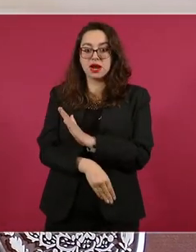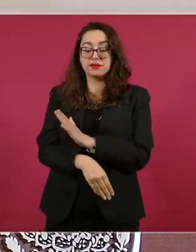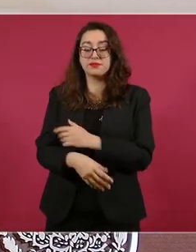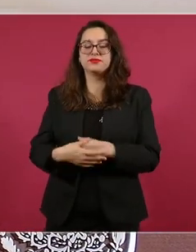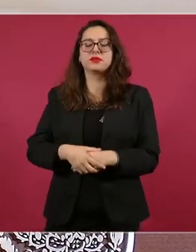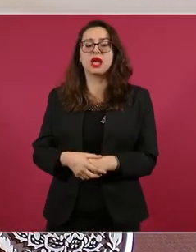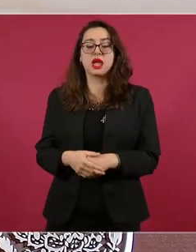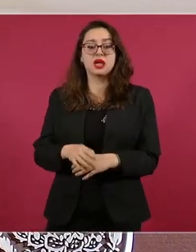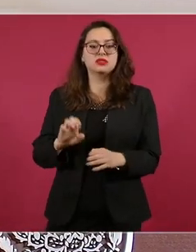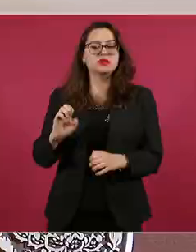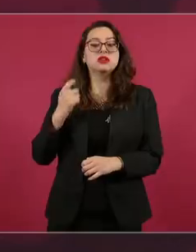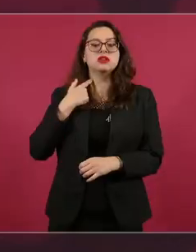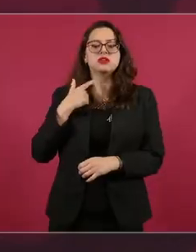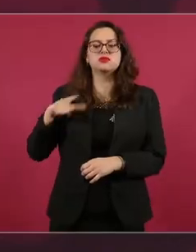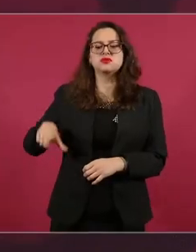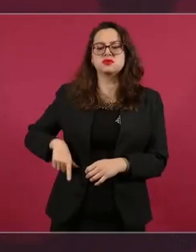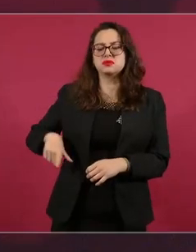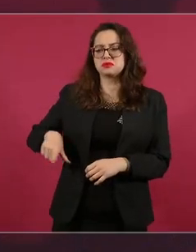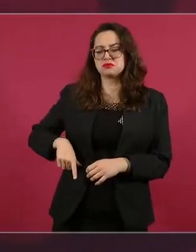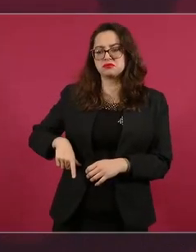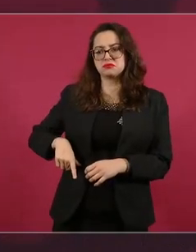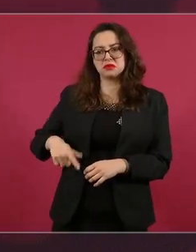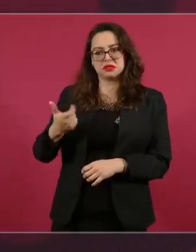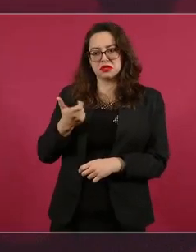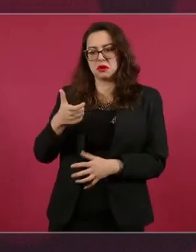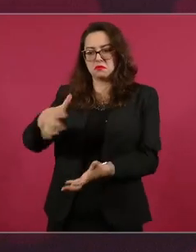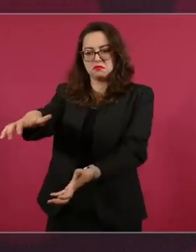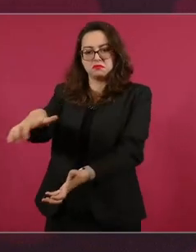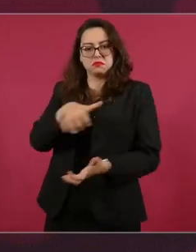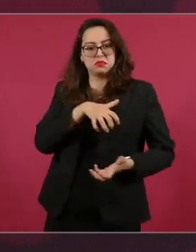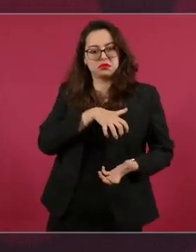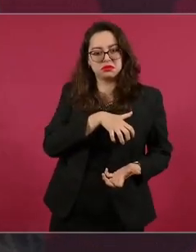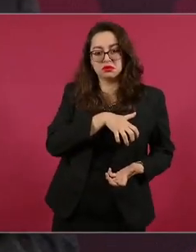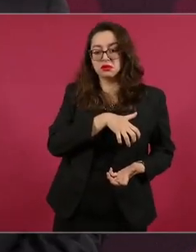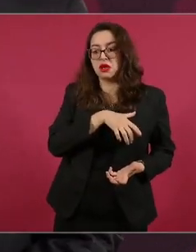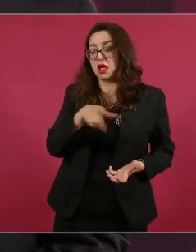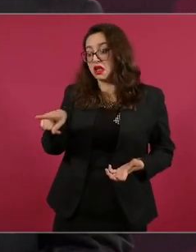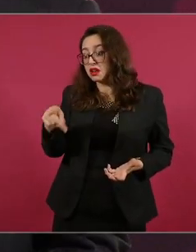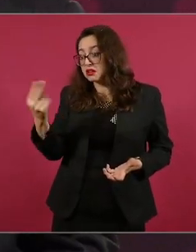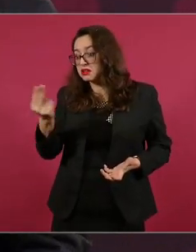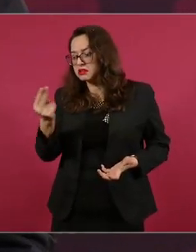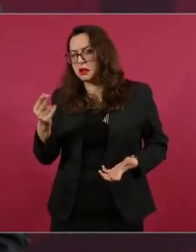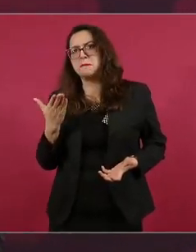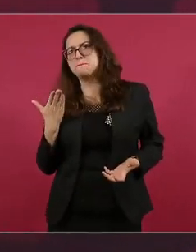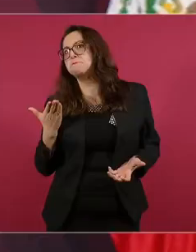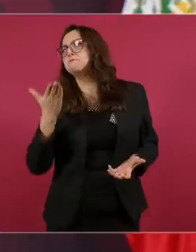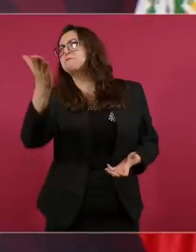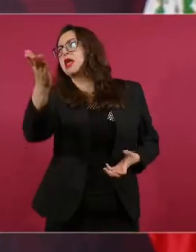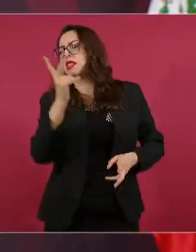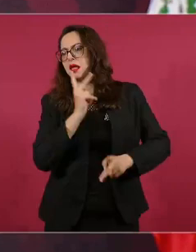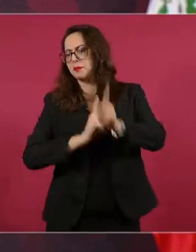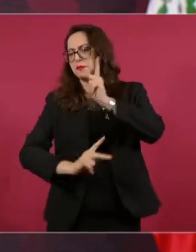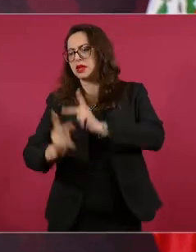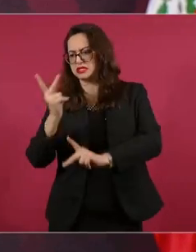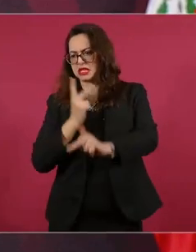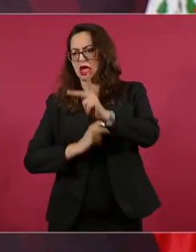deuda. En el tiempo que llevamos nosotros, Pemex no